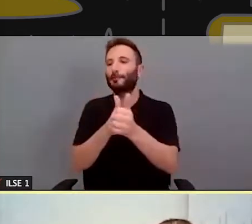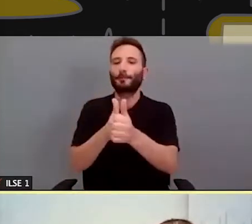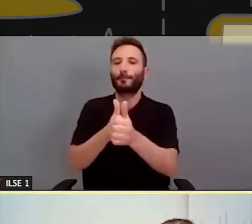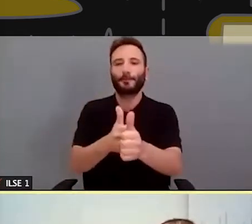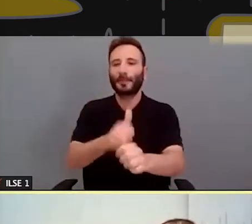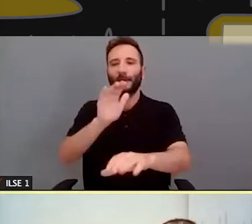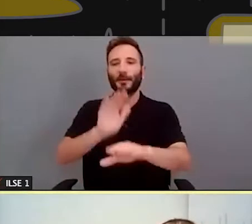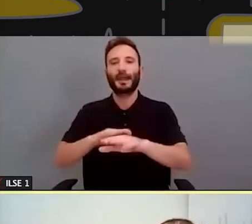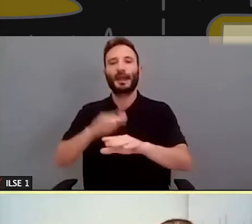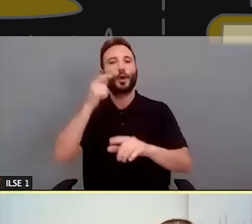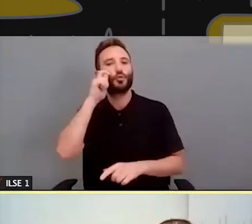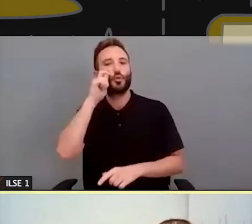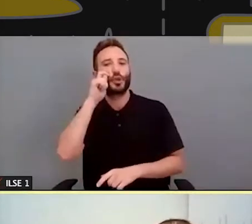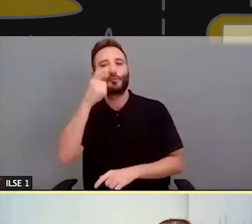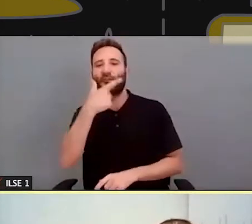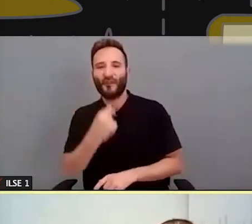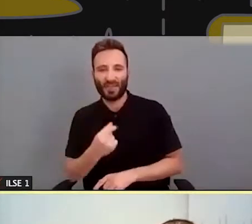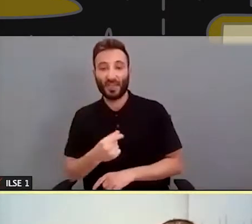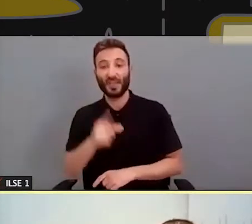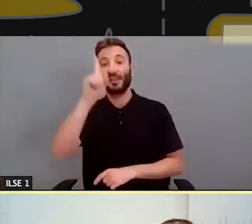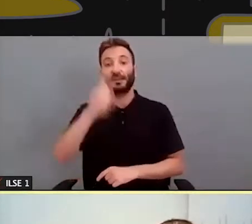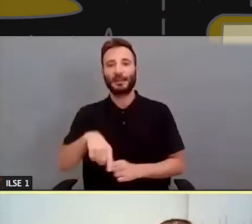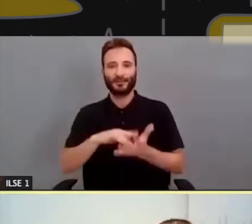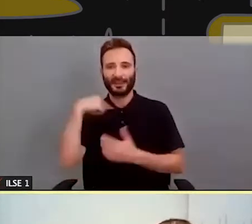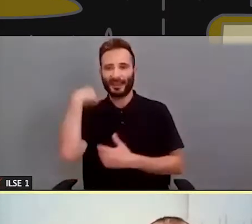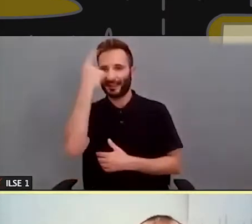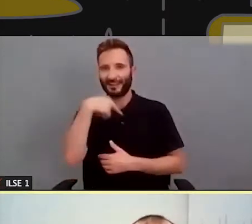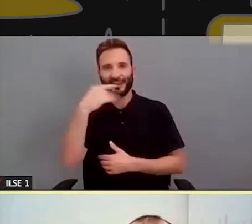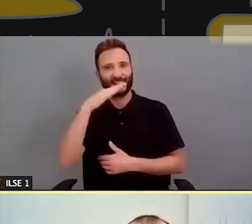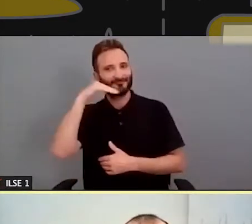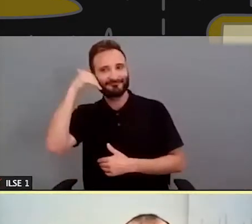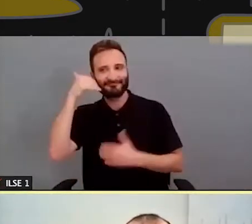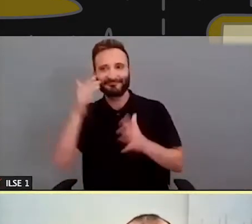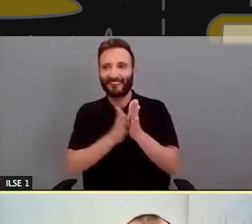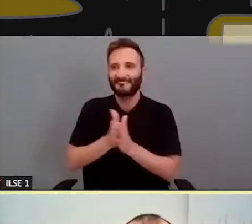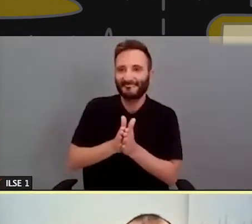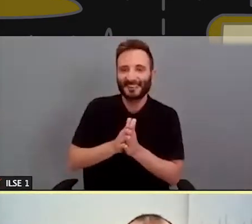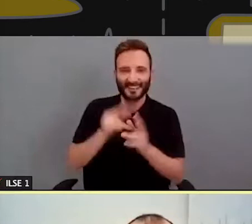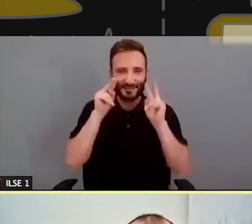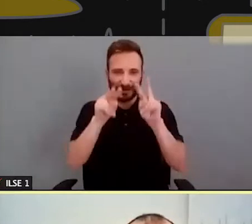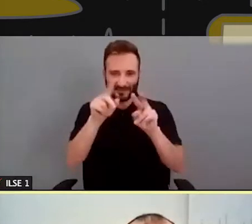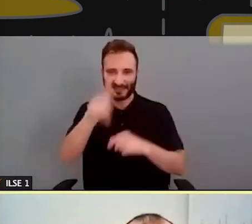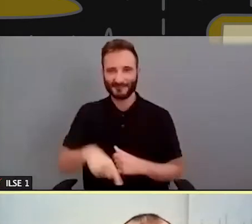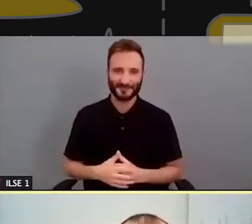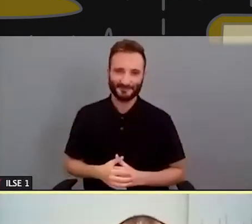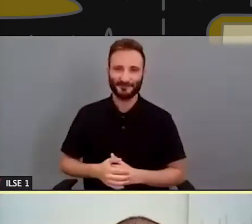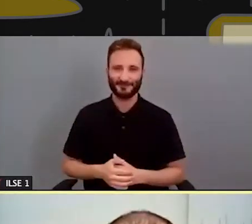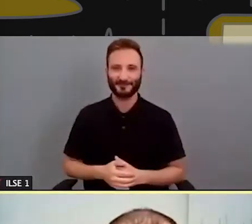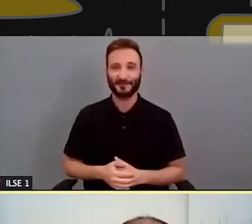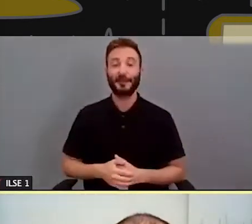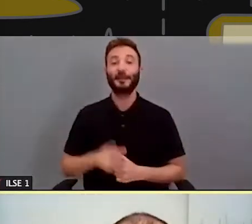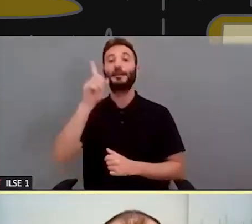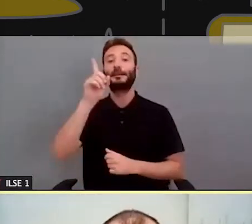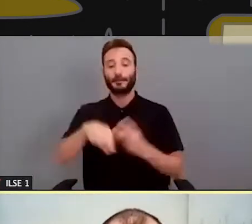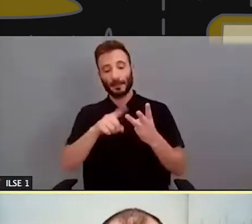Tour y las caras, ¿no? de entusiasmo que podéis ver. También hacemos